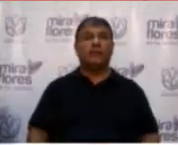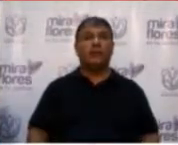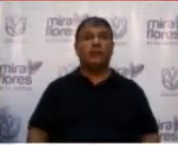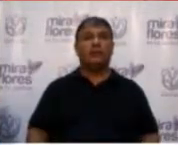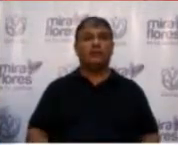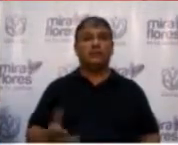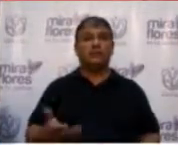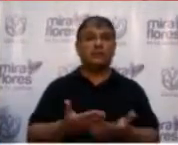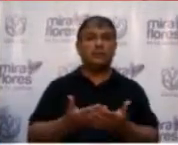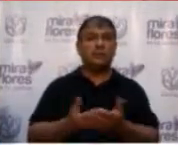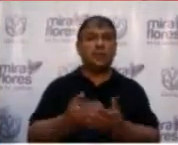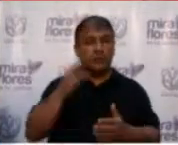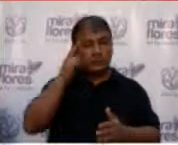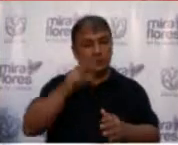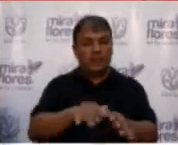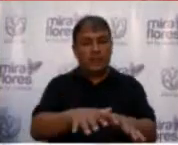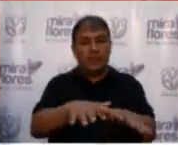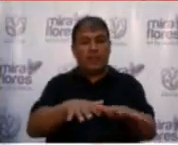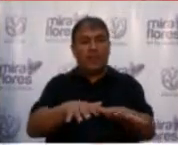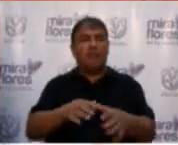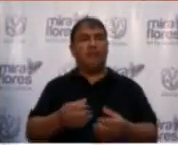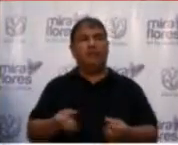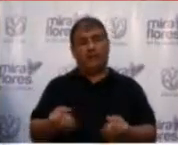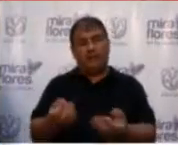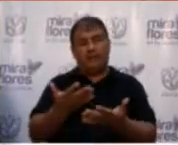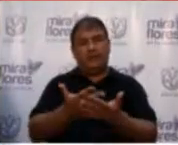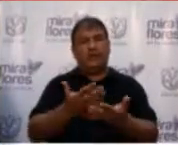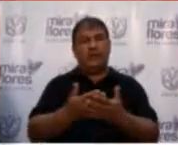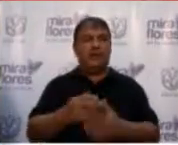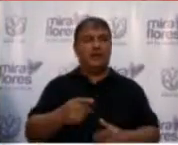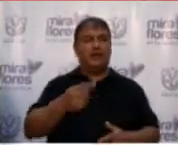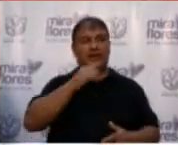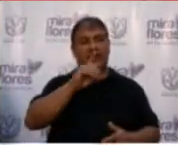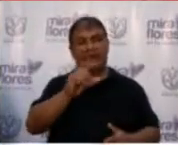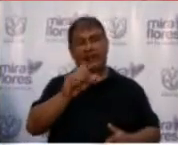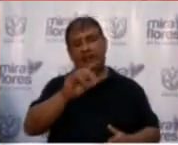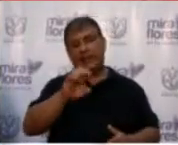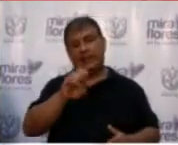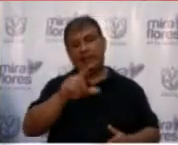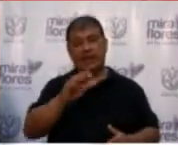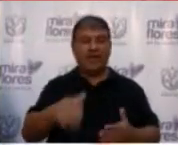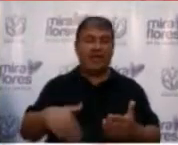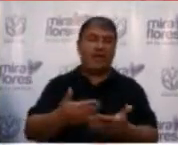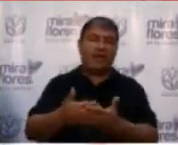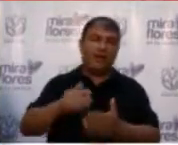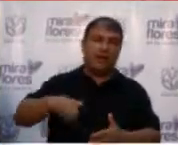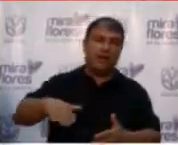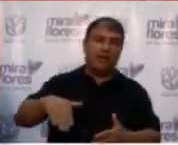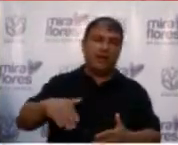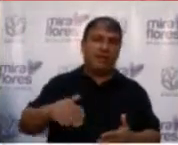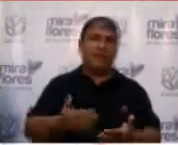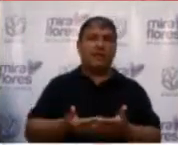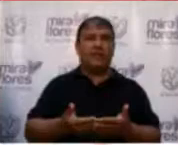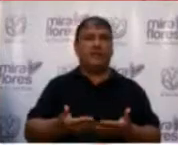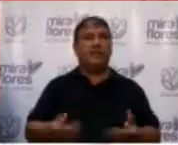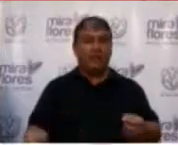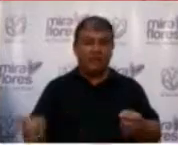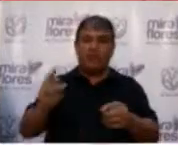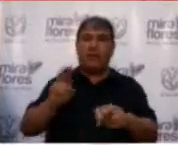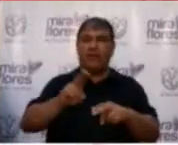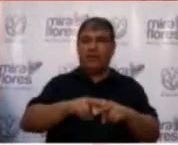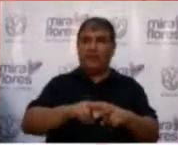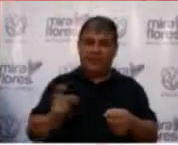Por razones de tráfico me han informado que la señorita Daniela Lozano ha llegado tarde, ya se